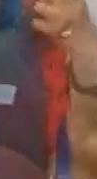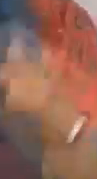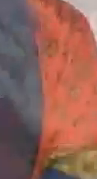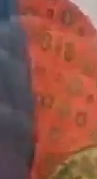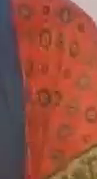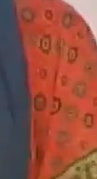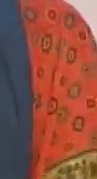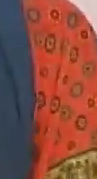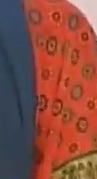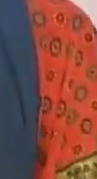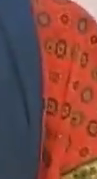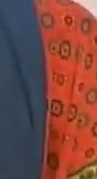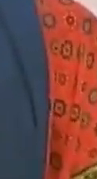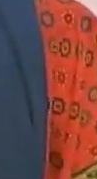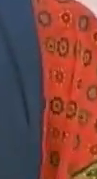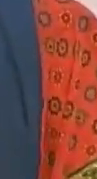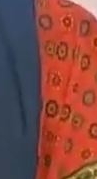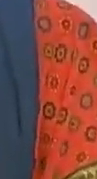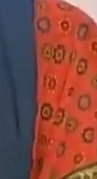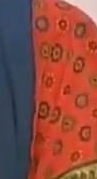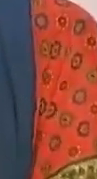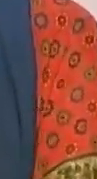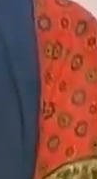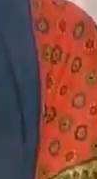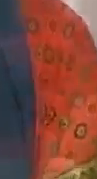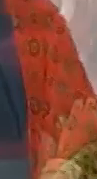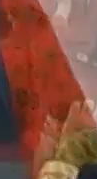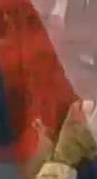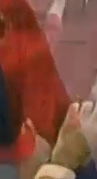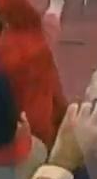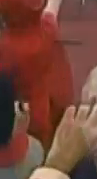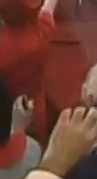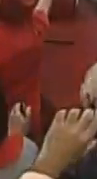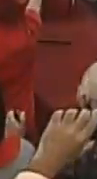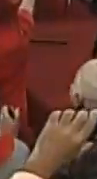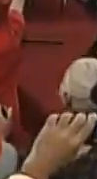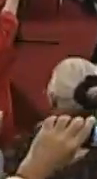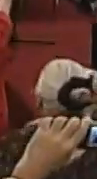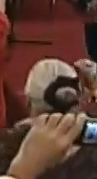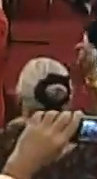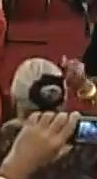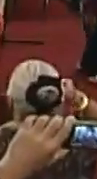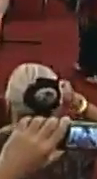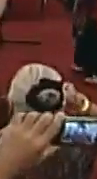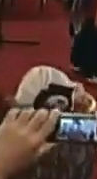la vida nuestra grandiosa nación.